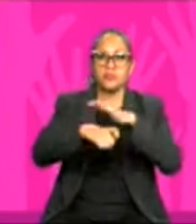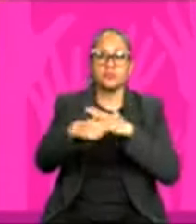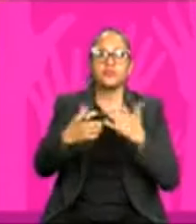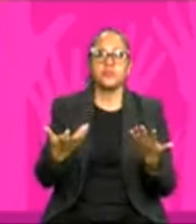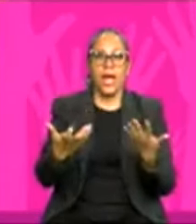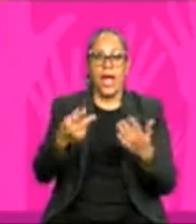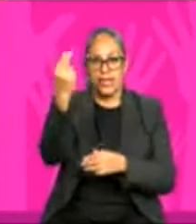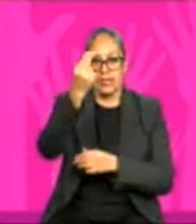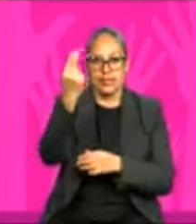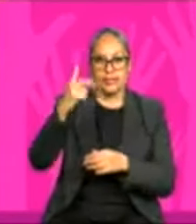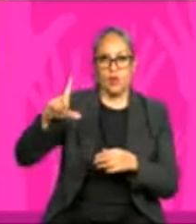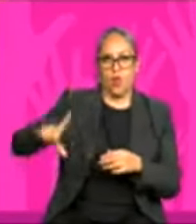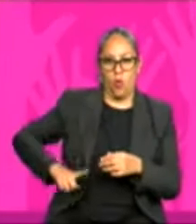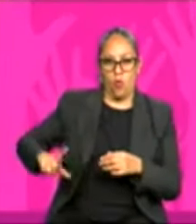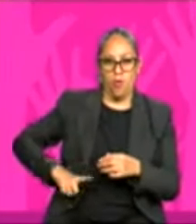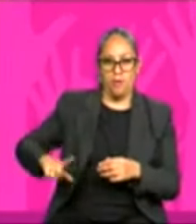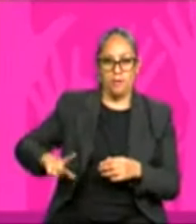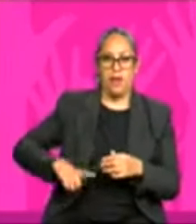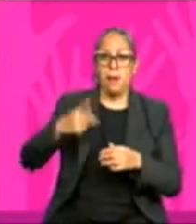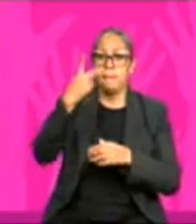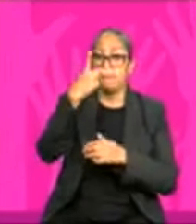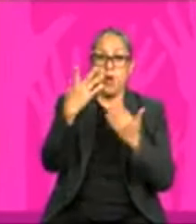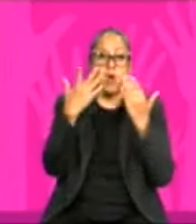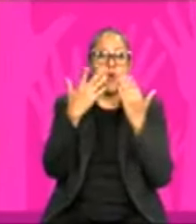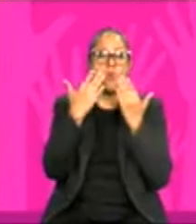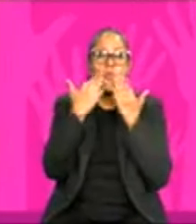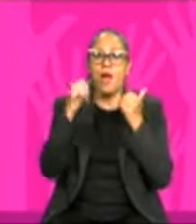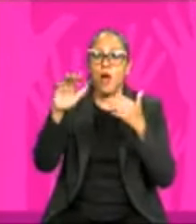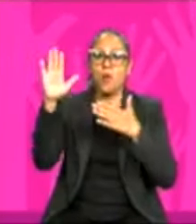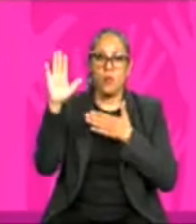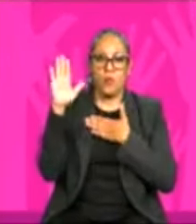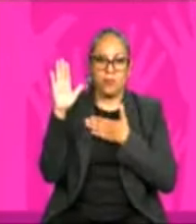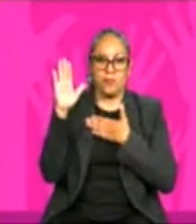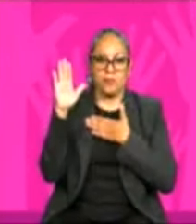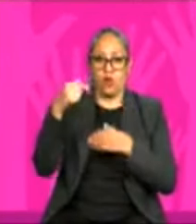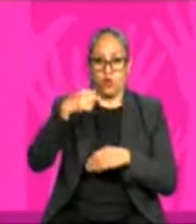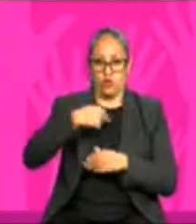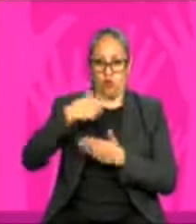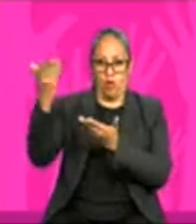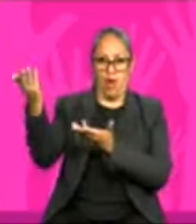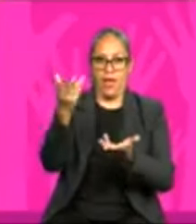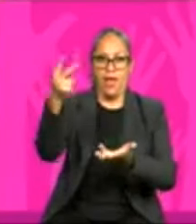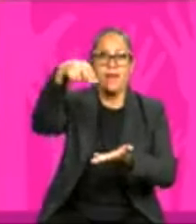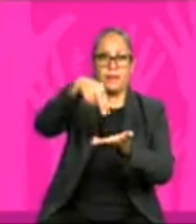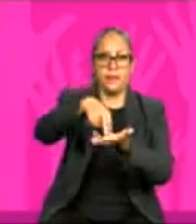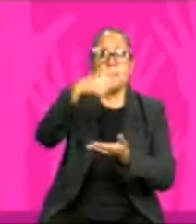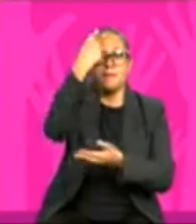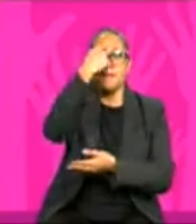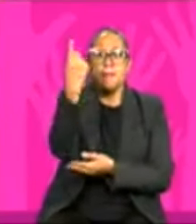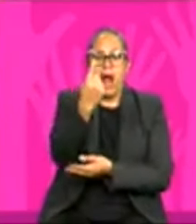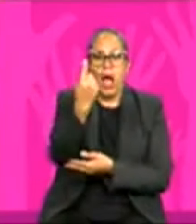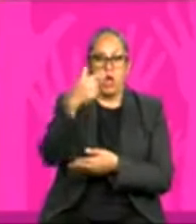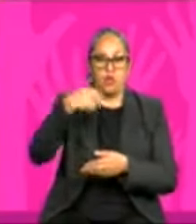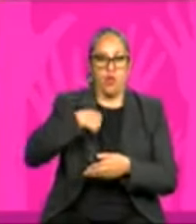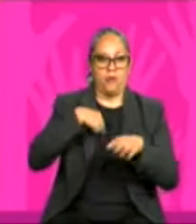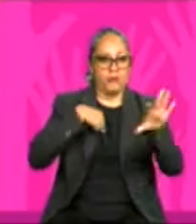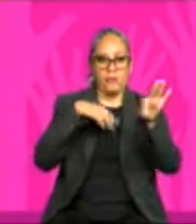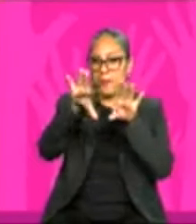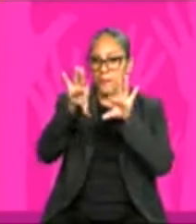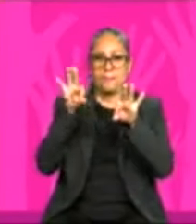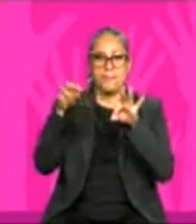necesita gobernar sin compromisos. Yo voy a llegar al gobierno a poner a las personas correctas